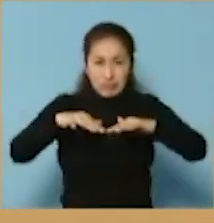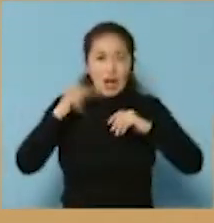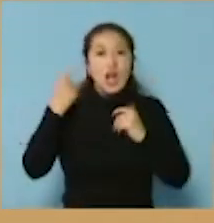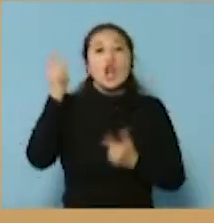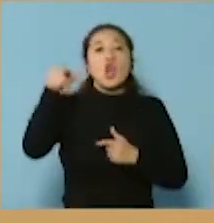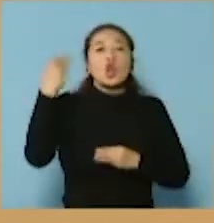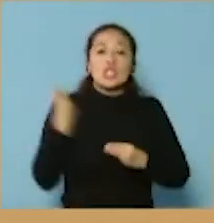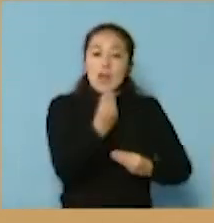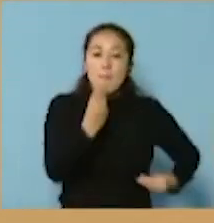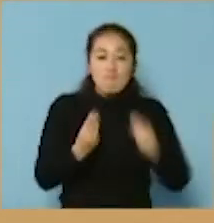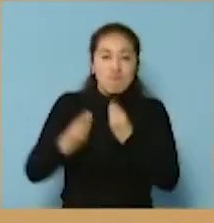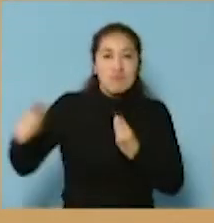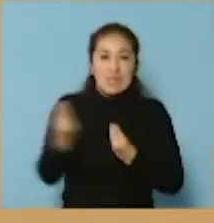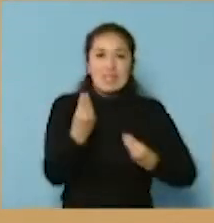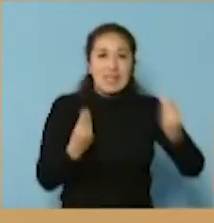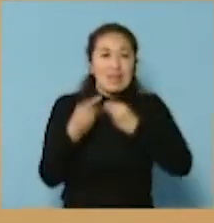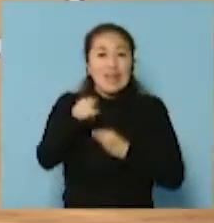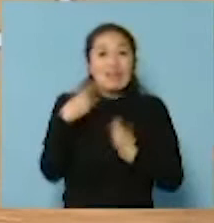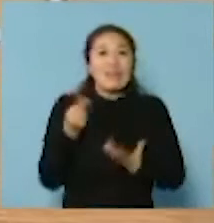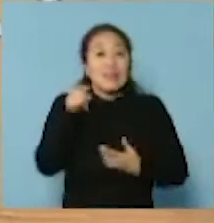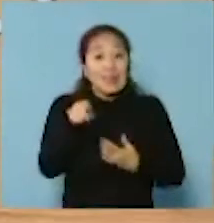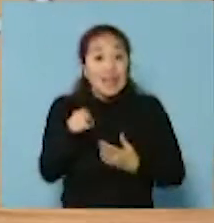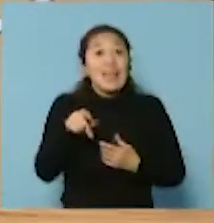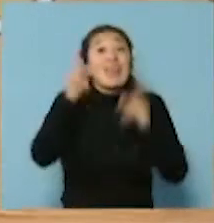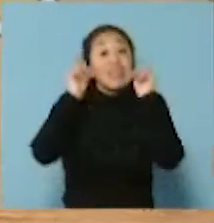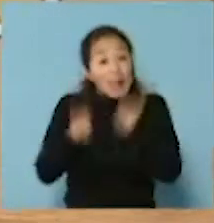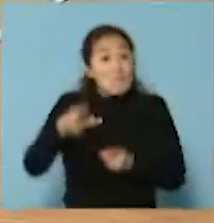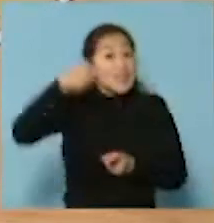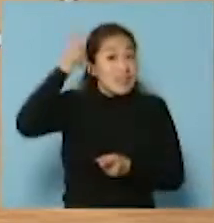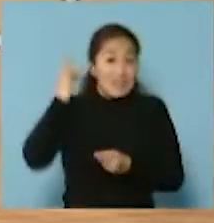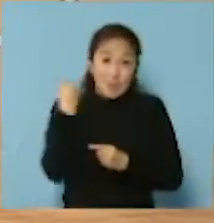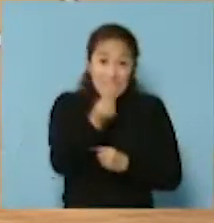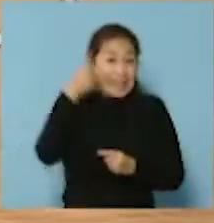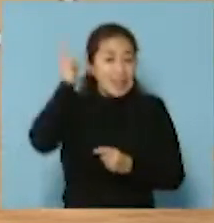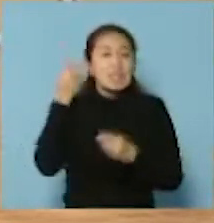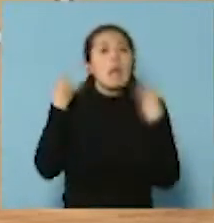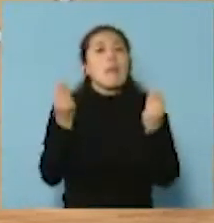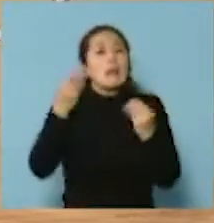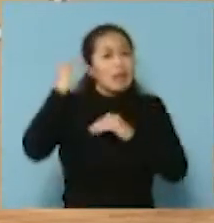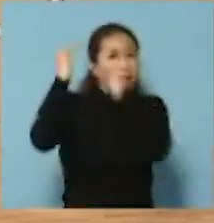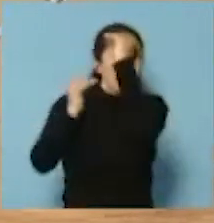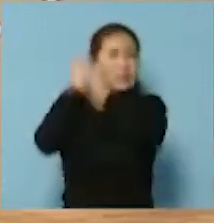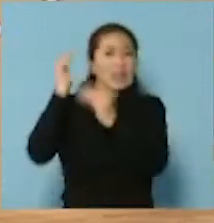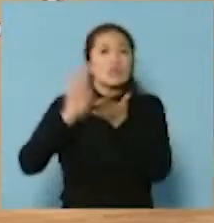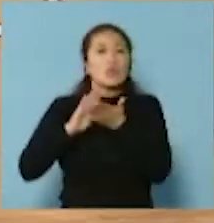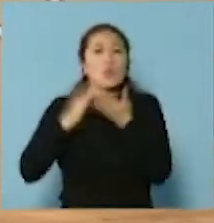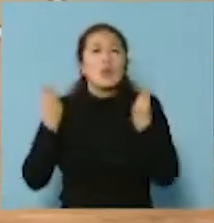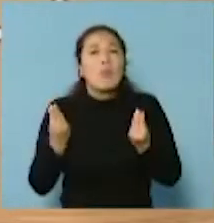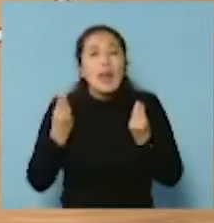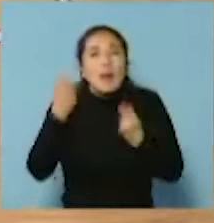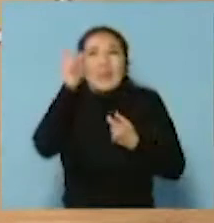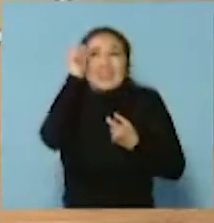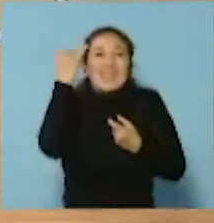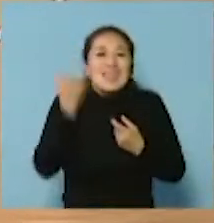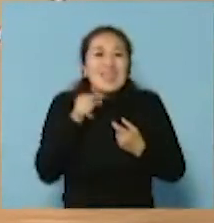gobernadores de la primera segunda tercera región de chile para hacer un seminario para ver por último que vaya hasta